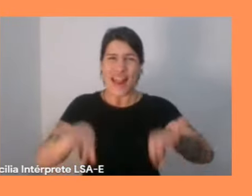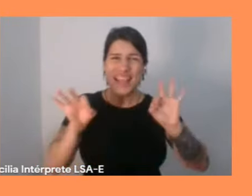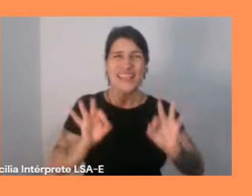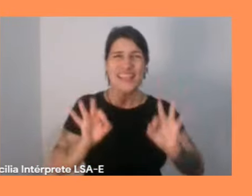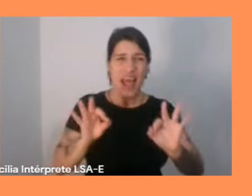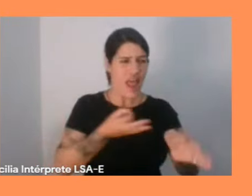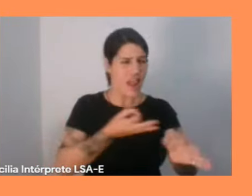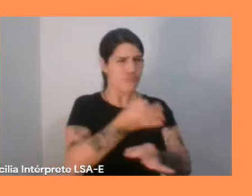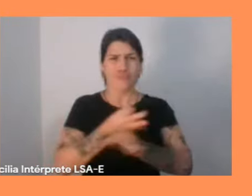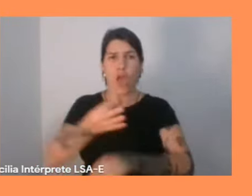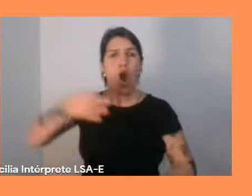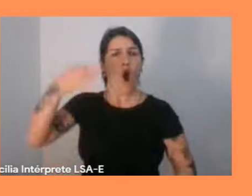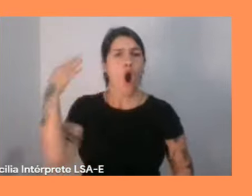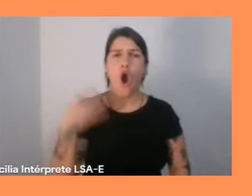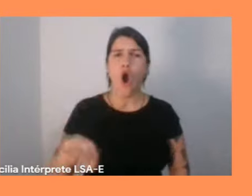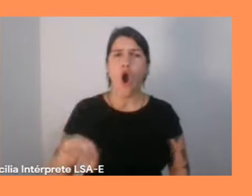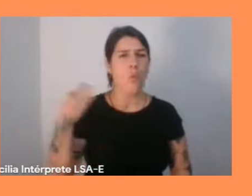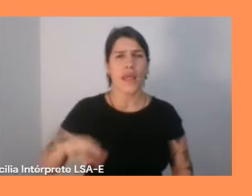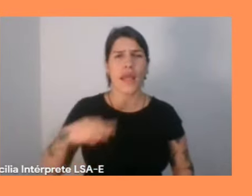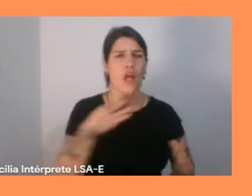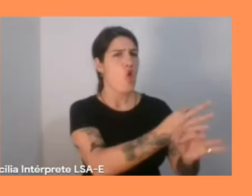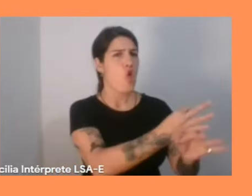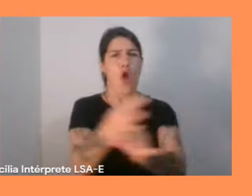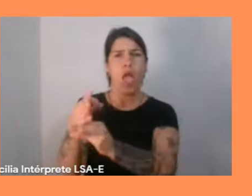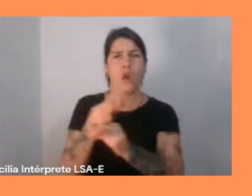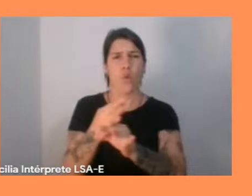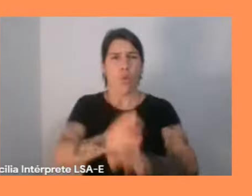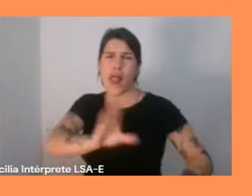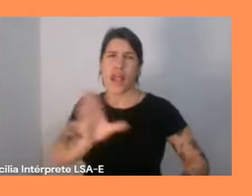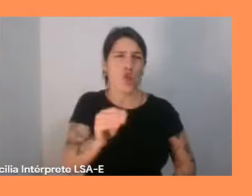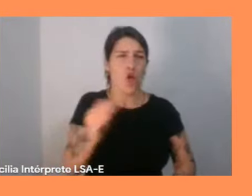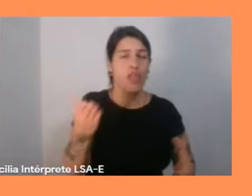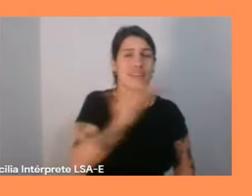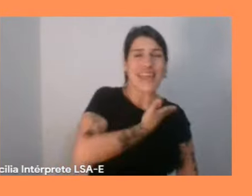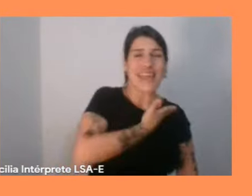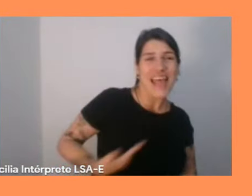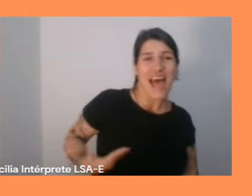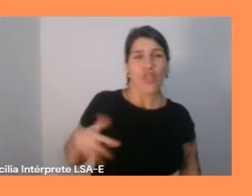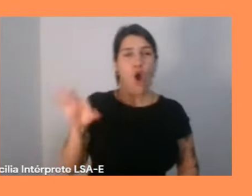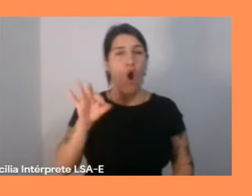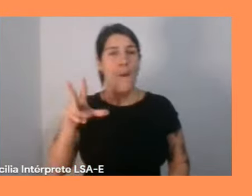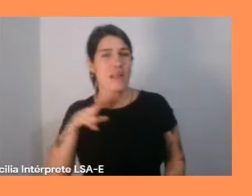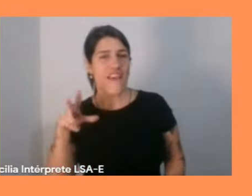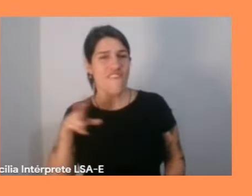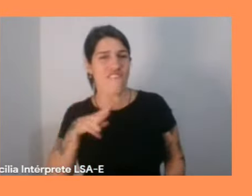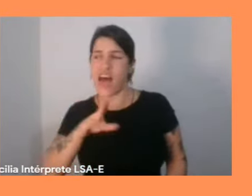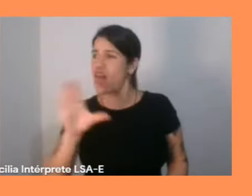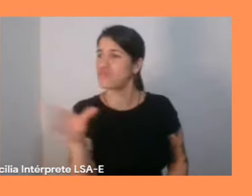privada. Al ser la ESI una política pública, se garantiza de todas